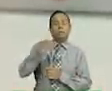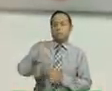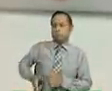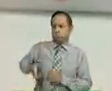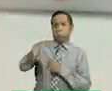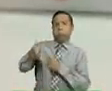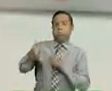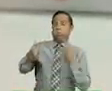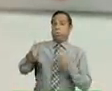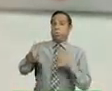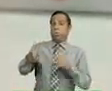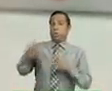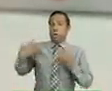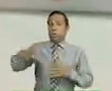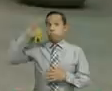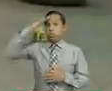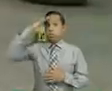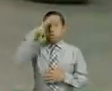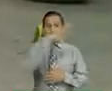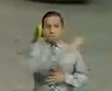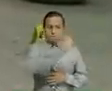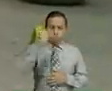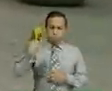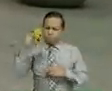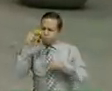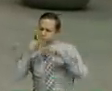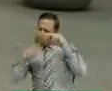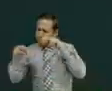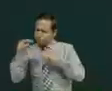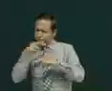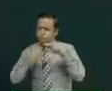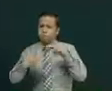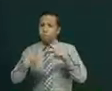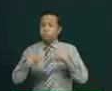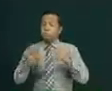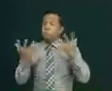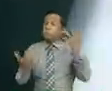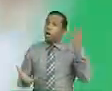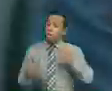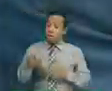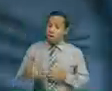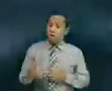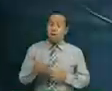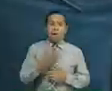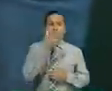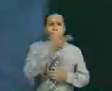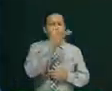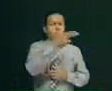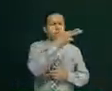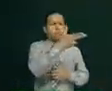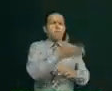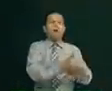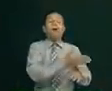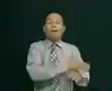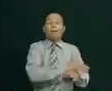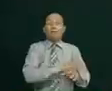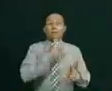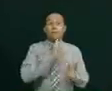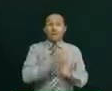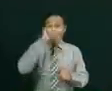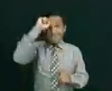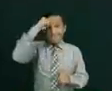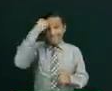periciada ante el cometimiento de varios asesinatos en las últimas semanas. Recordemos que Durán ha causado